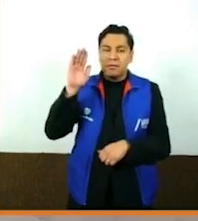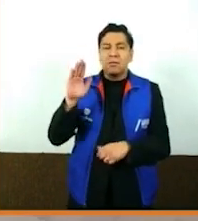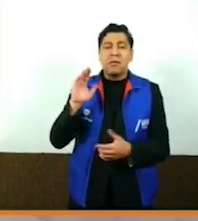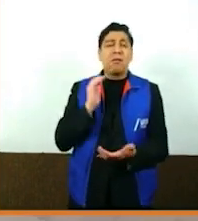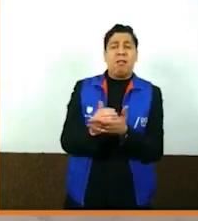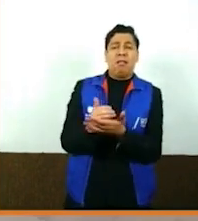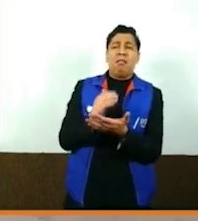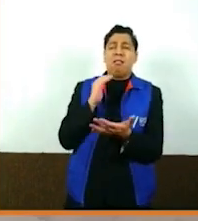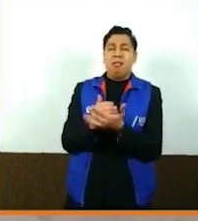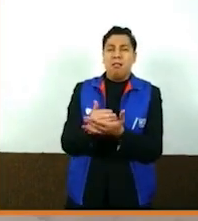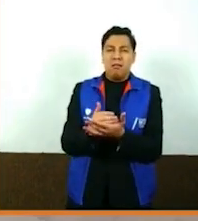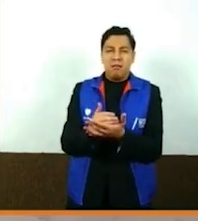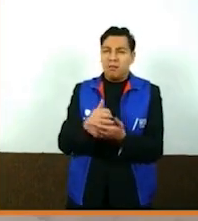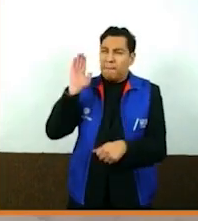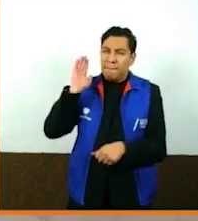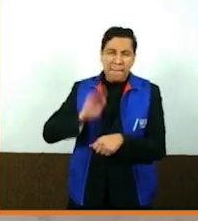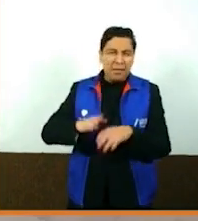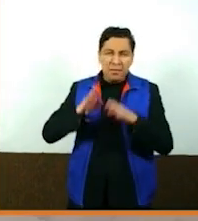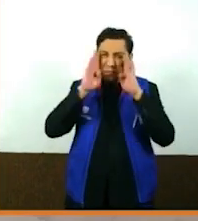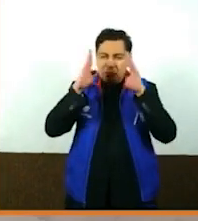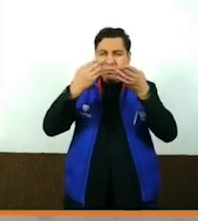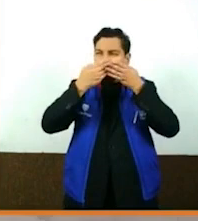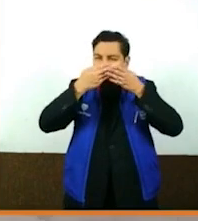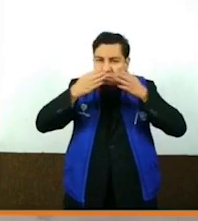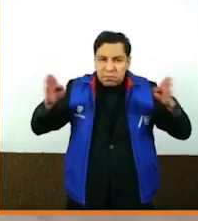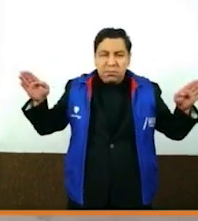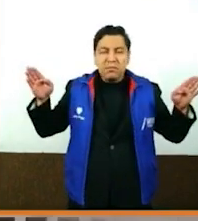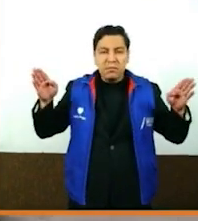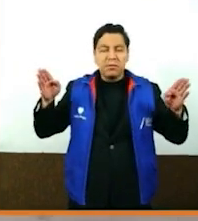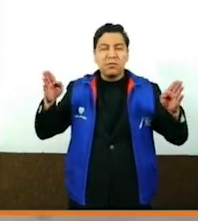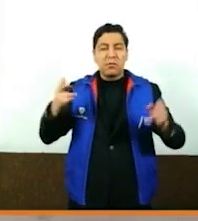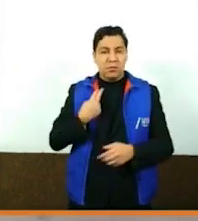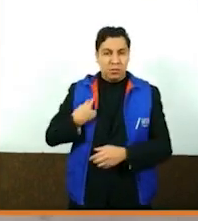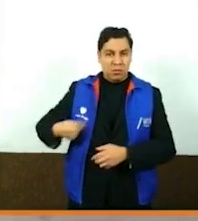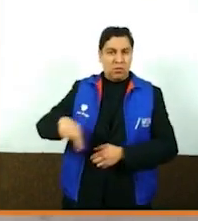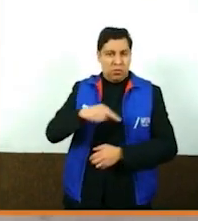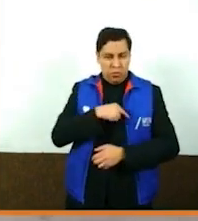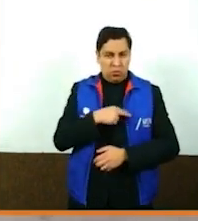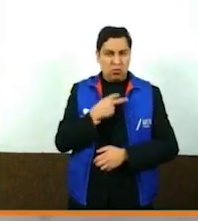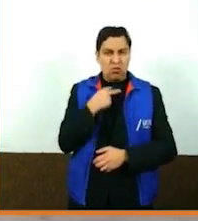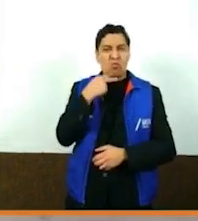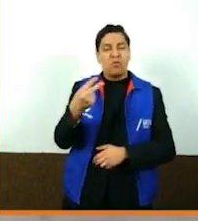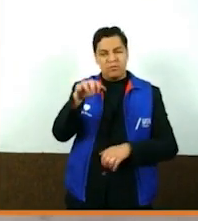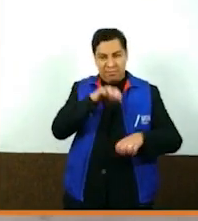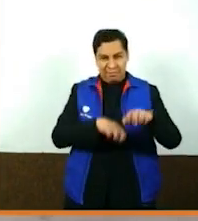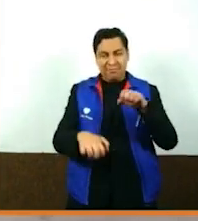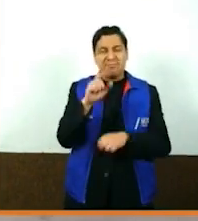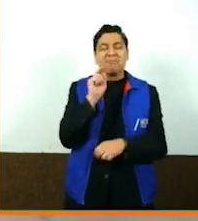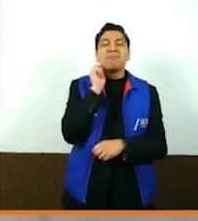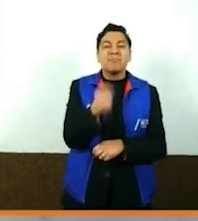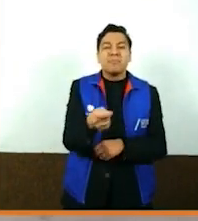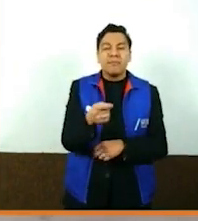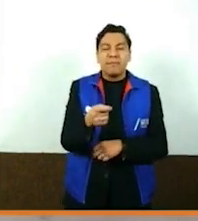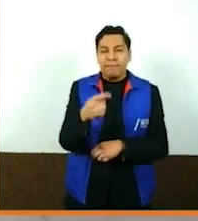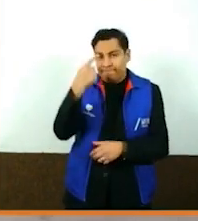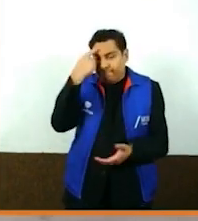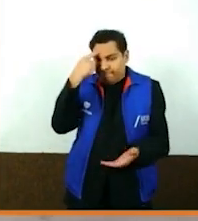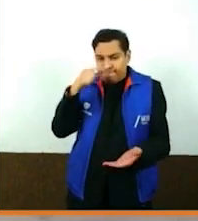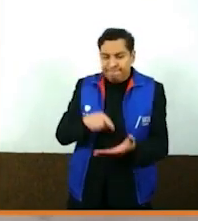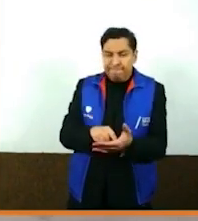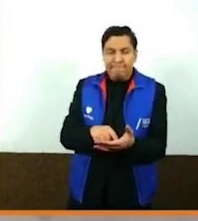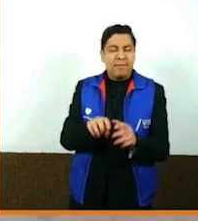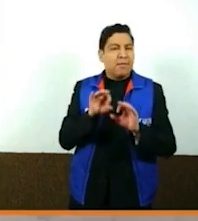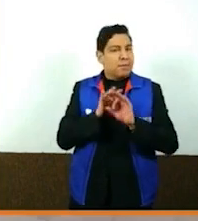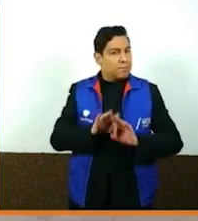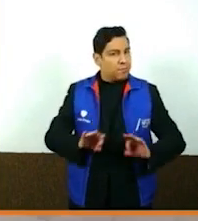ser empresas con dimensión social. En Interprotección creemos firmemente que la responsabilidad social empresarial es una